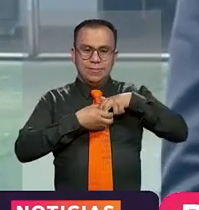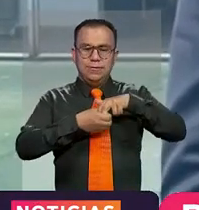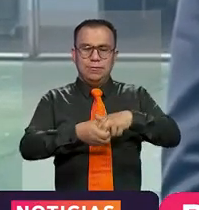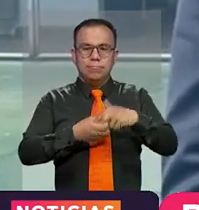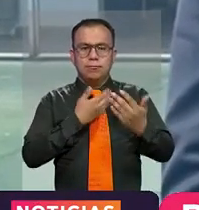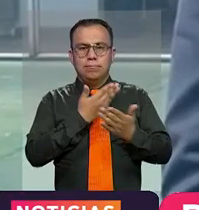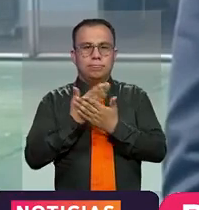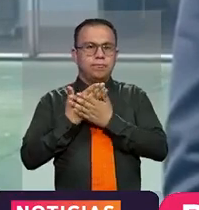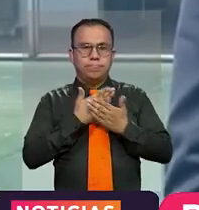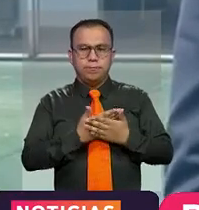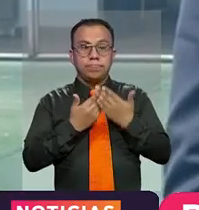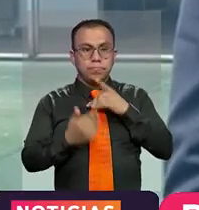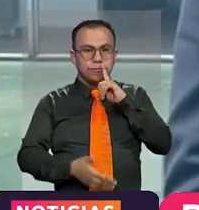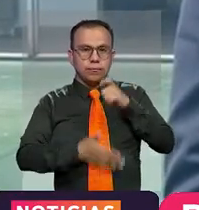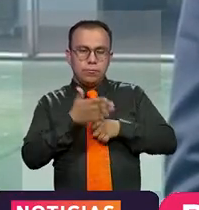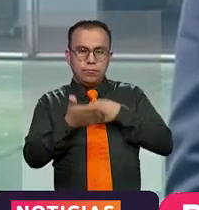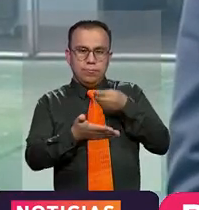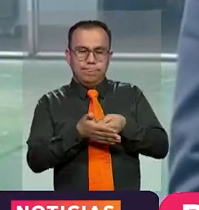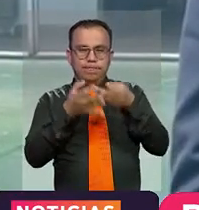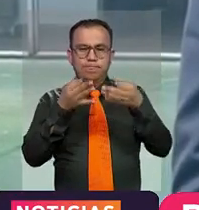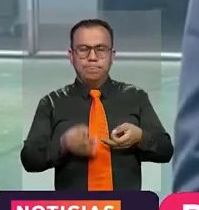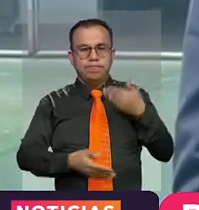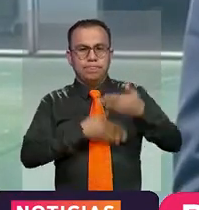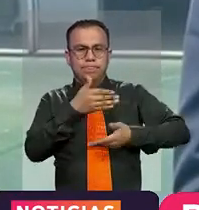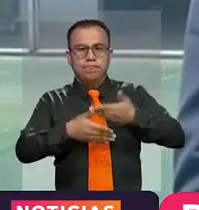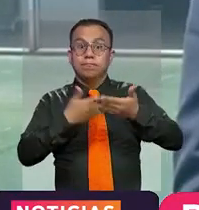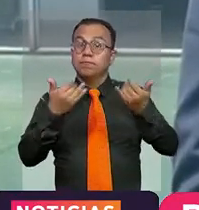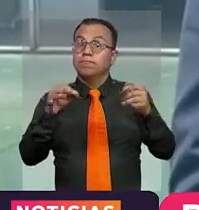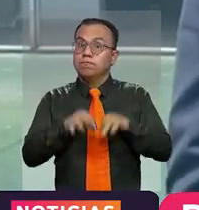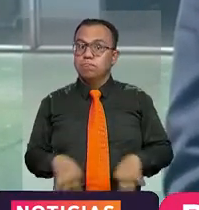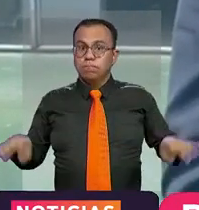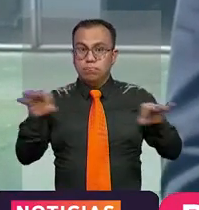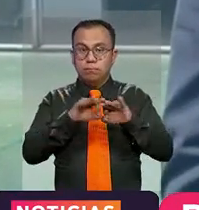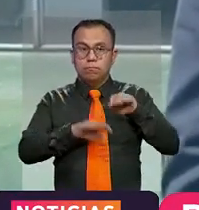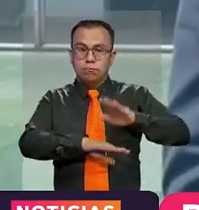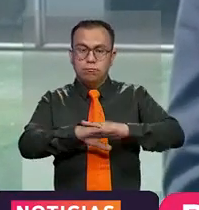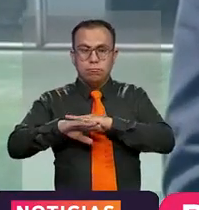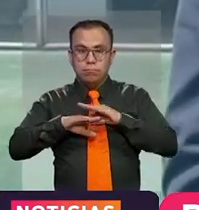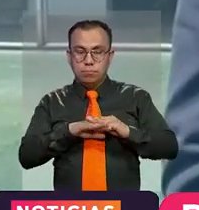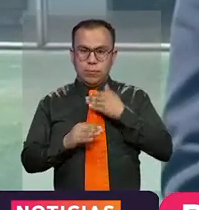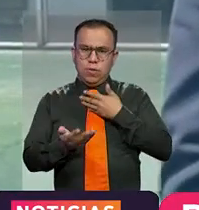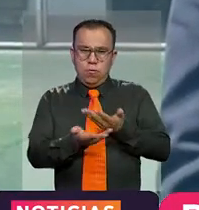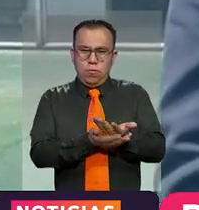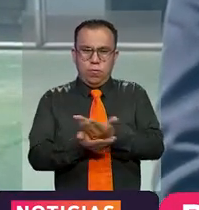para notificar las multas de tránsito correspondientes. Es importante que acaten estas